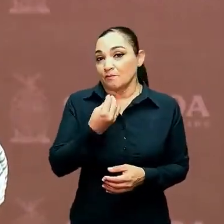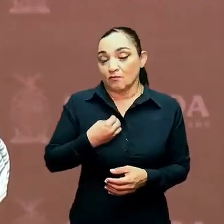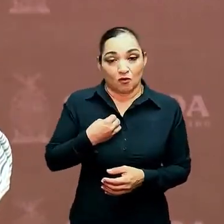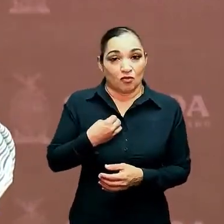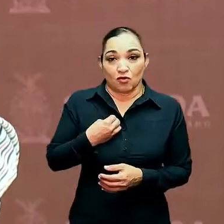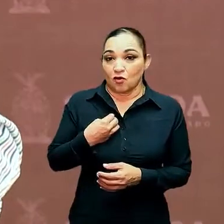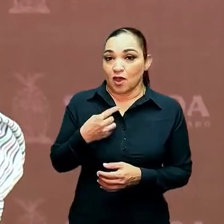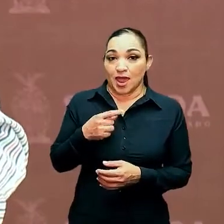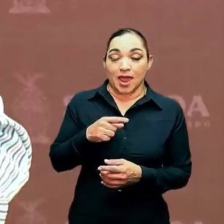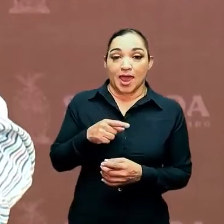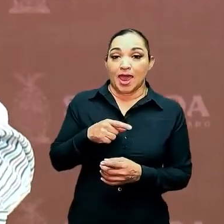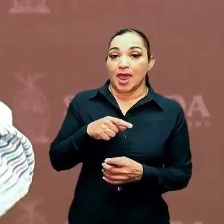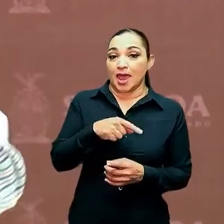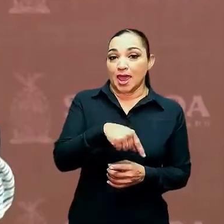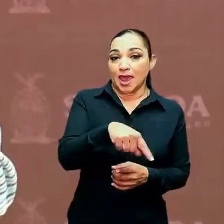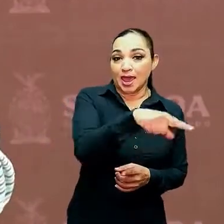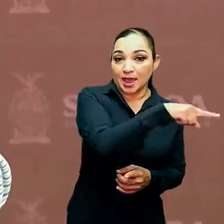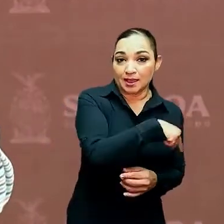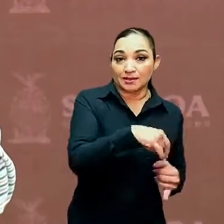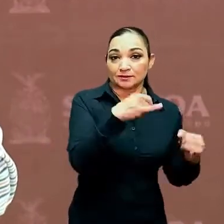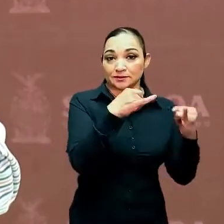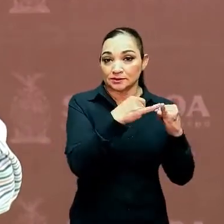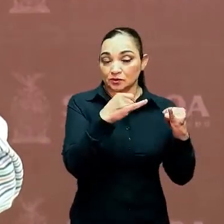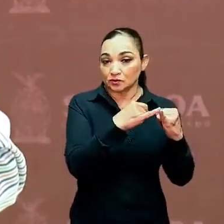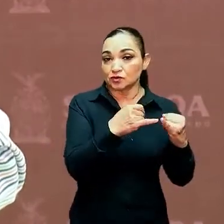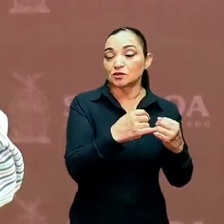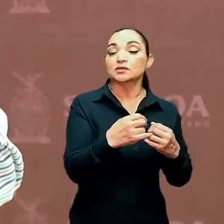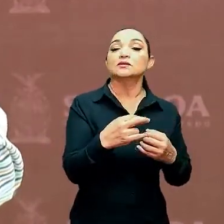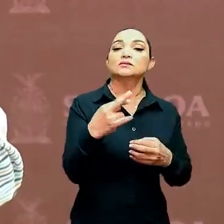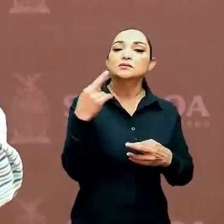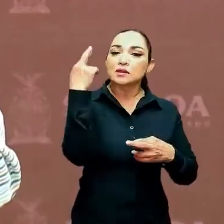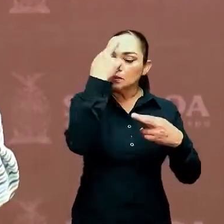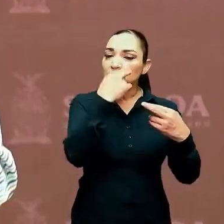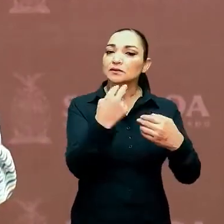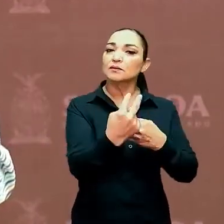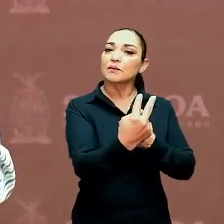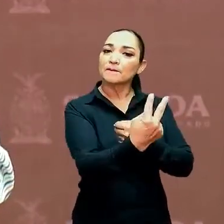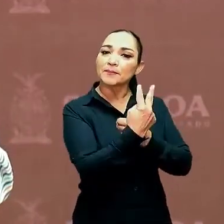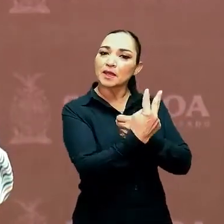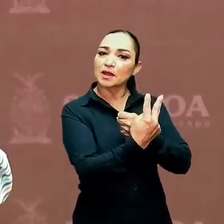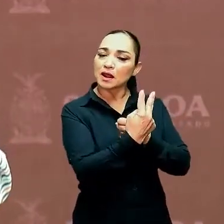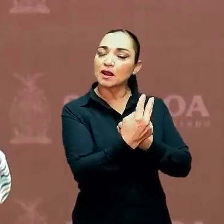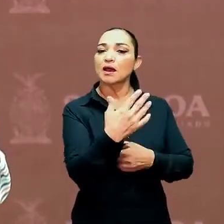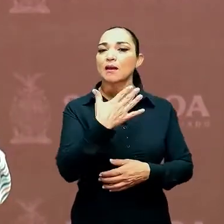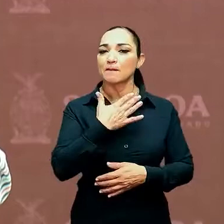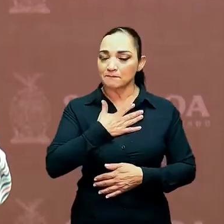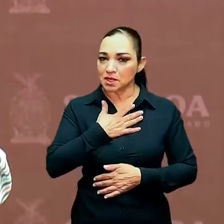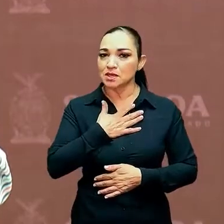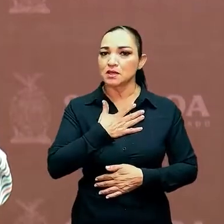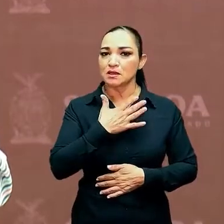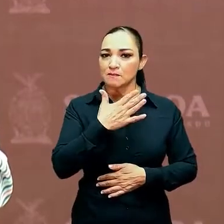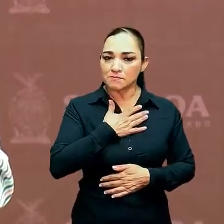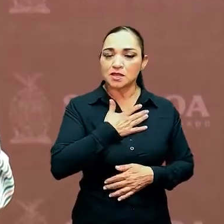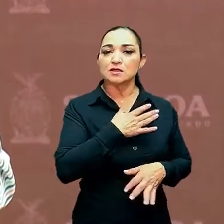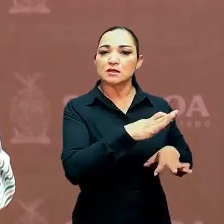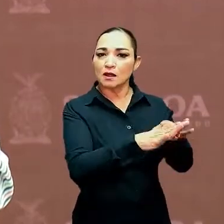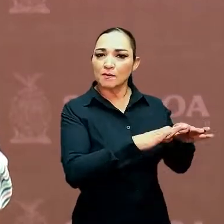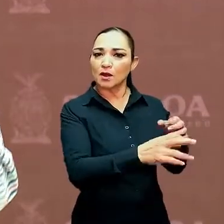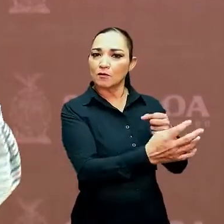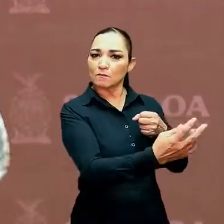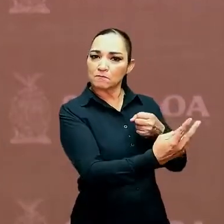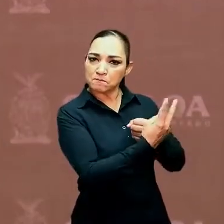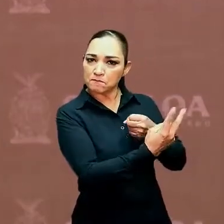esta serie de instituciones que se encargan de revisar el comportamiento, no